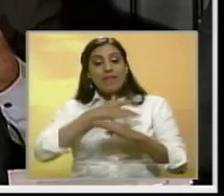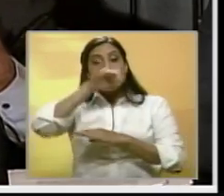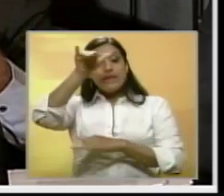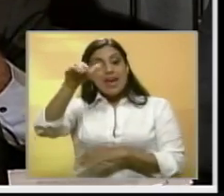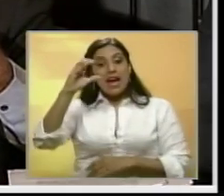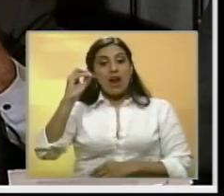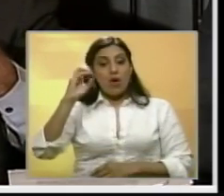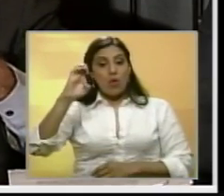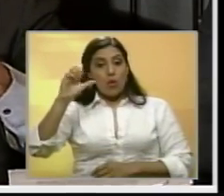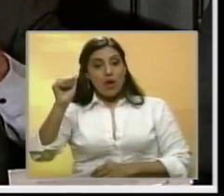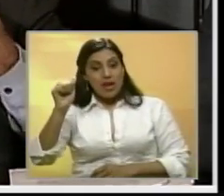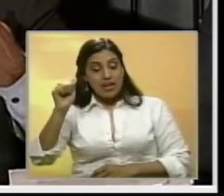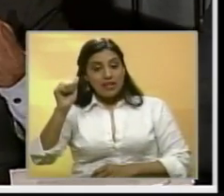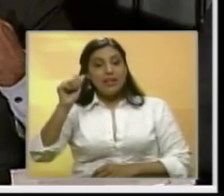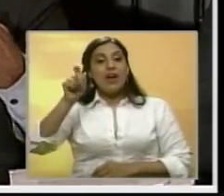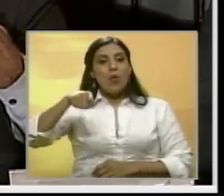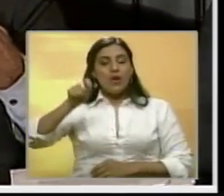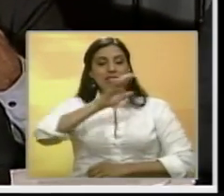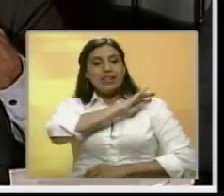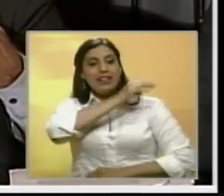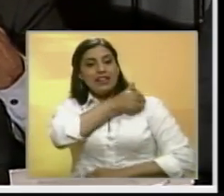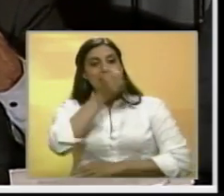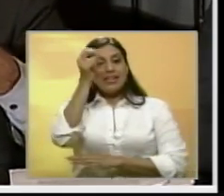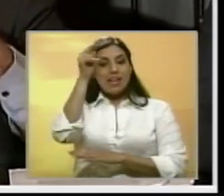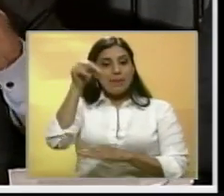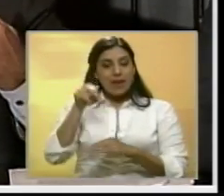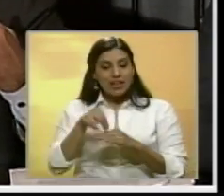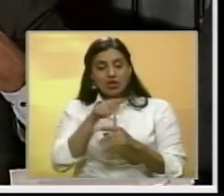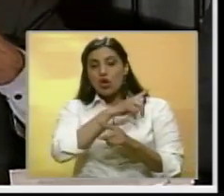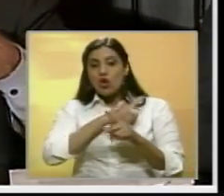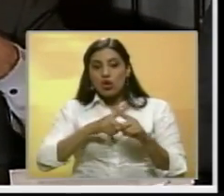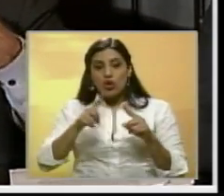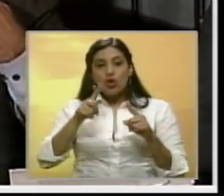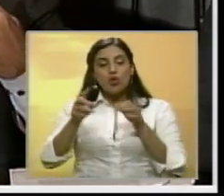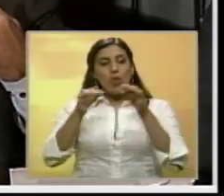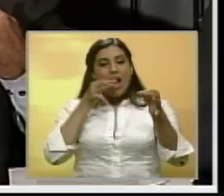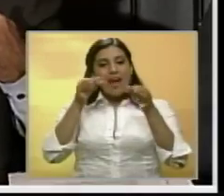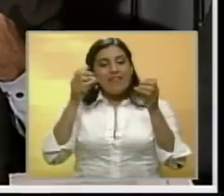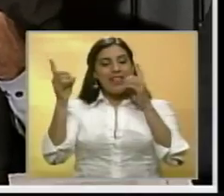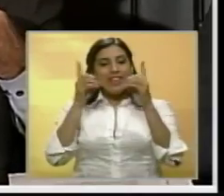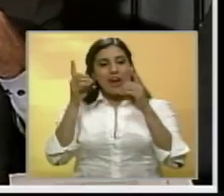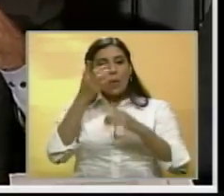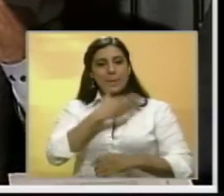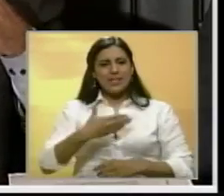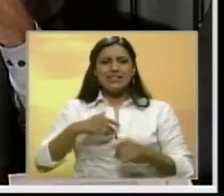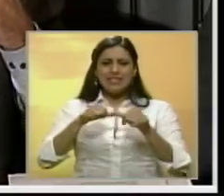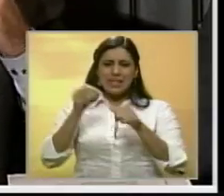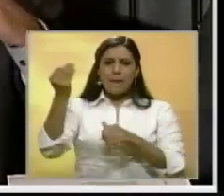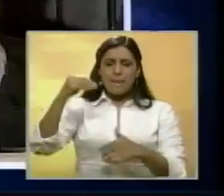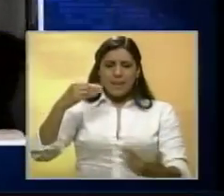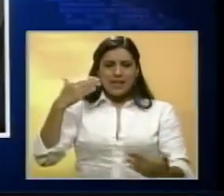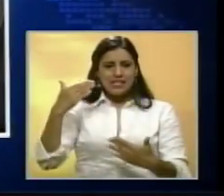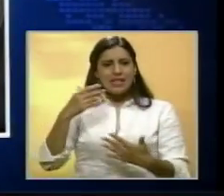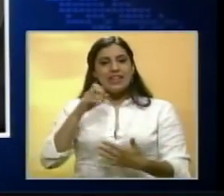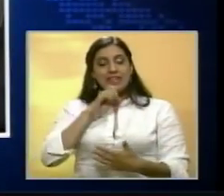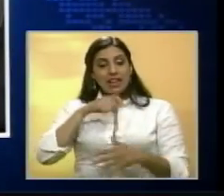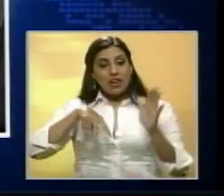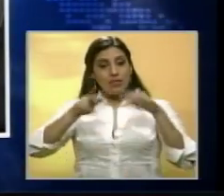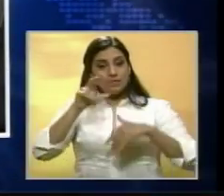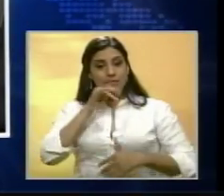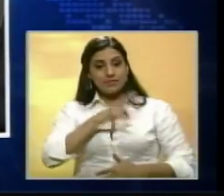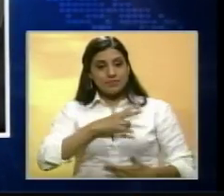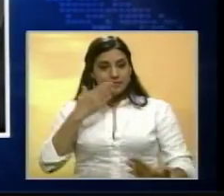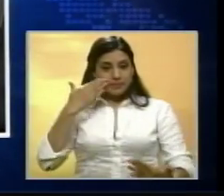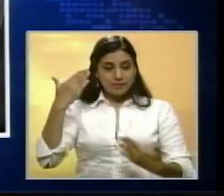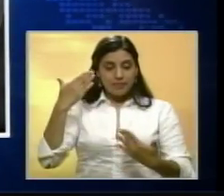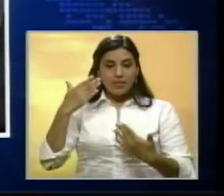Consejo Permanente de la OEA, el juicio a la directiva de la Asamblea Nacional y el llamado a diálogo del presidente. Continúen ustedes con más de la emisión meridiana de